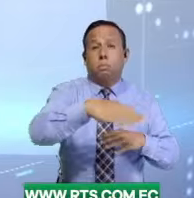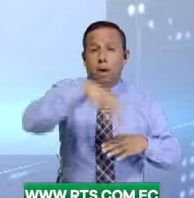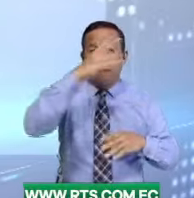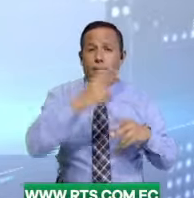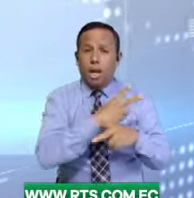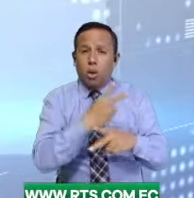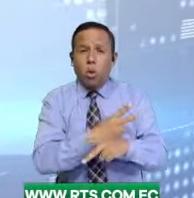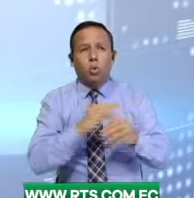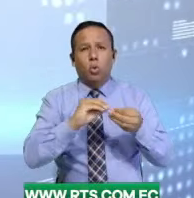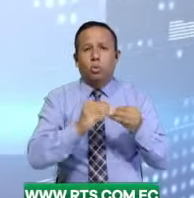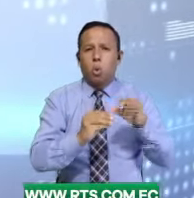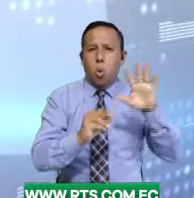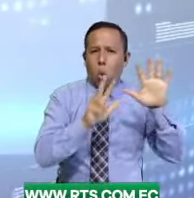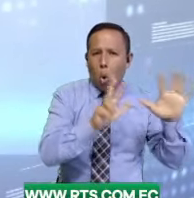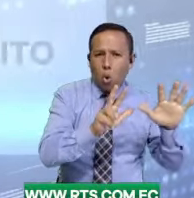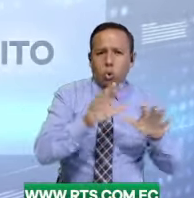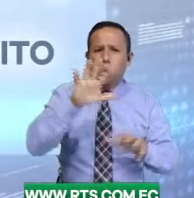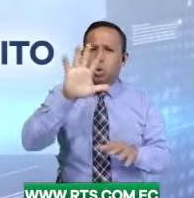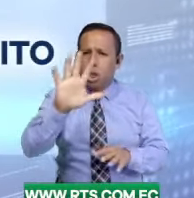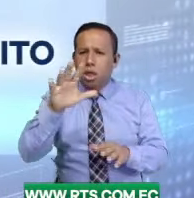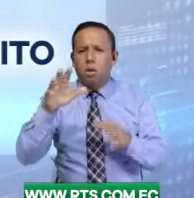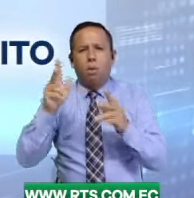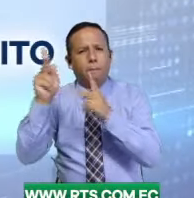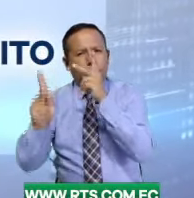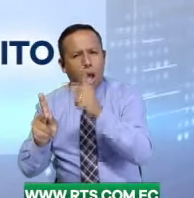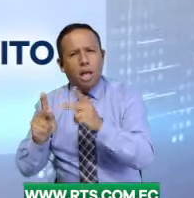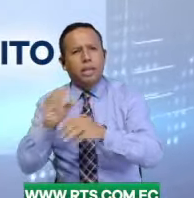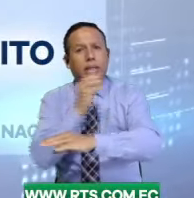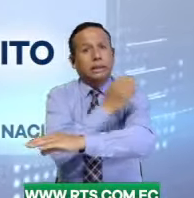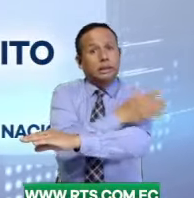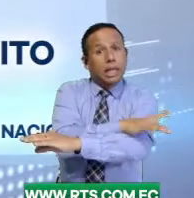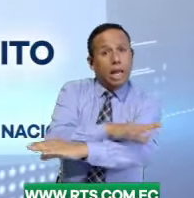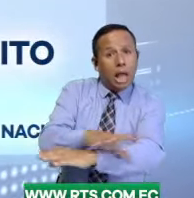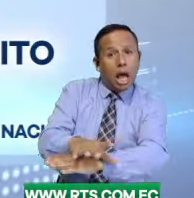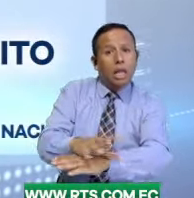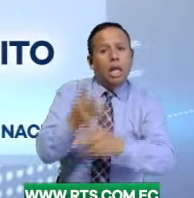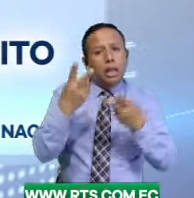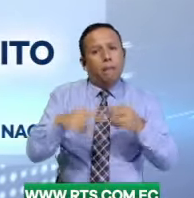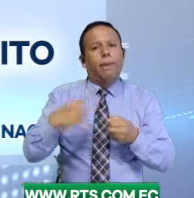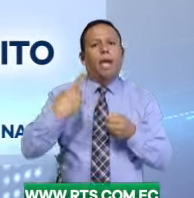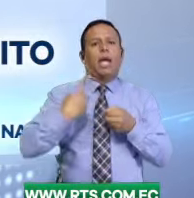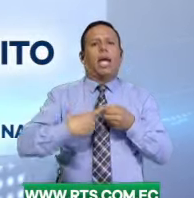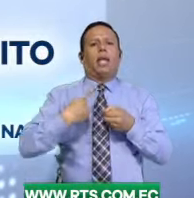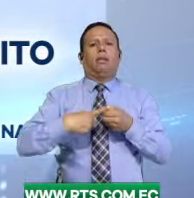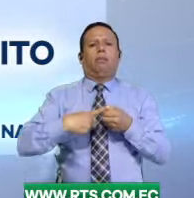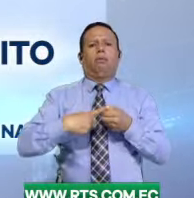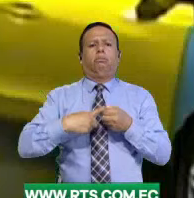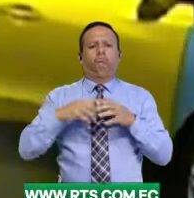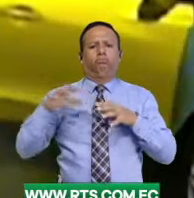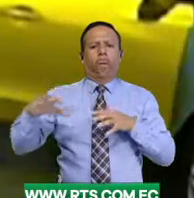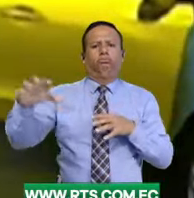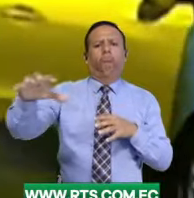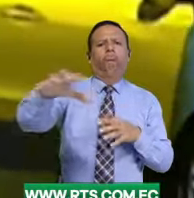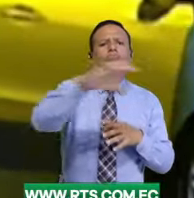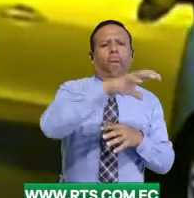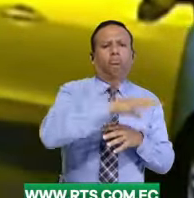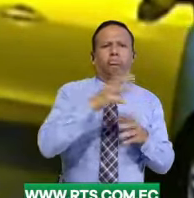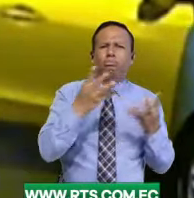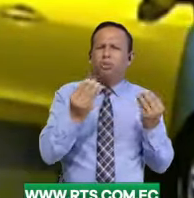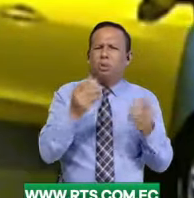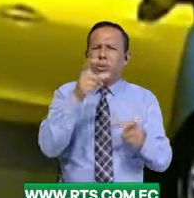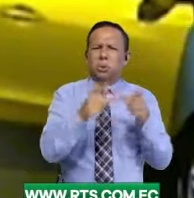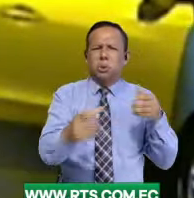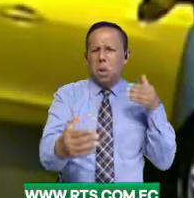5, Distrito Playas, Santa Elena y Distrito Metropolitano de Quito, donde el secuestro y